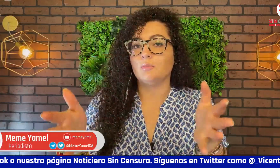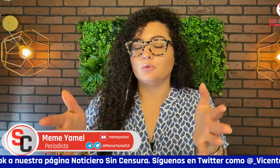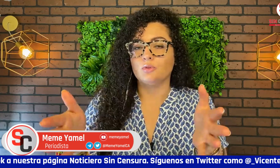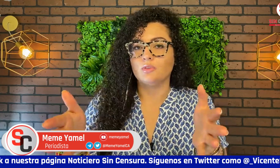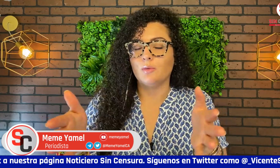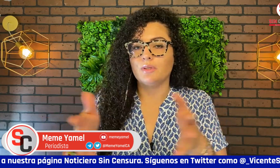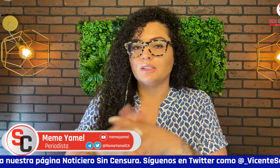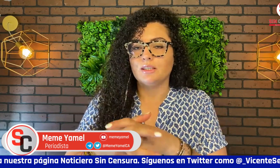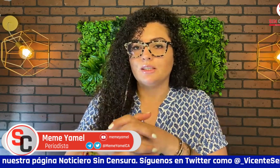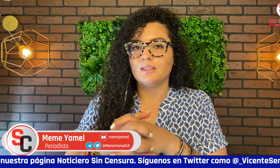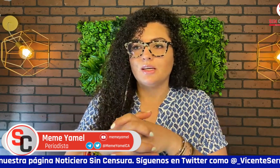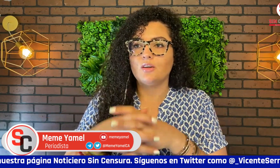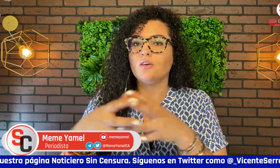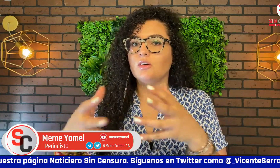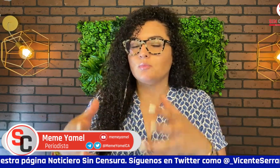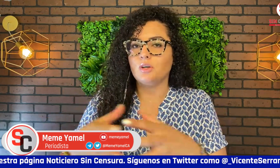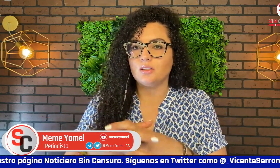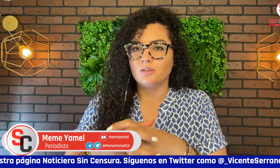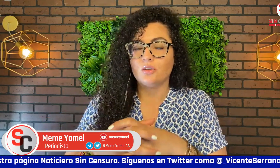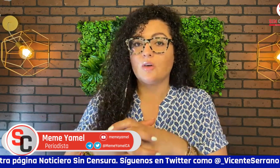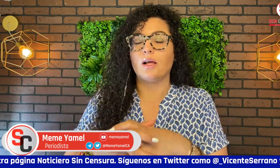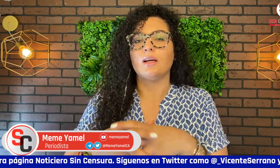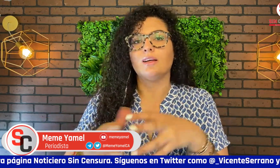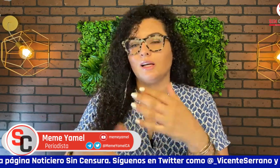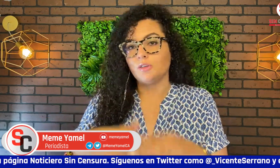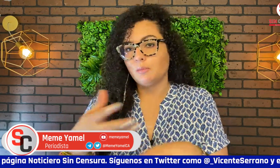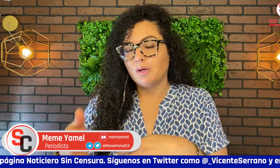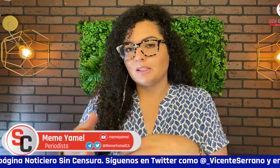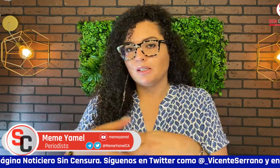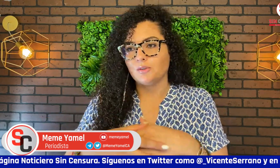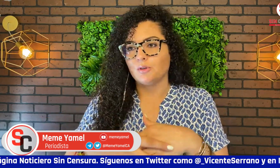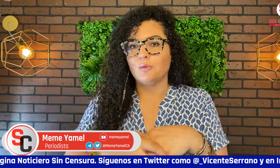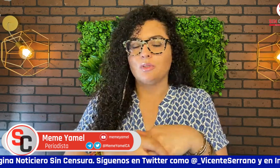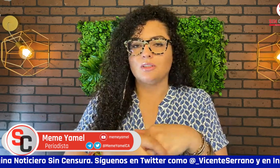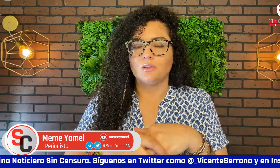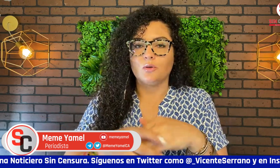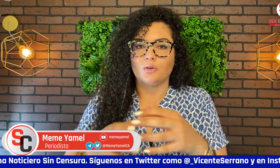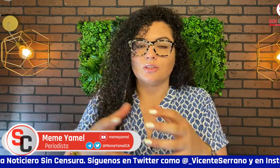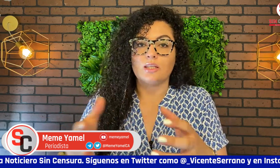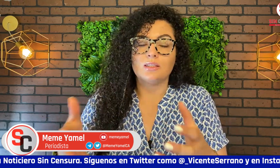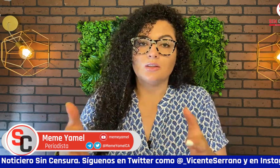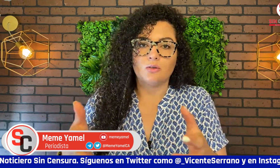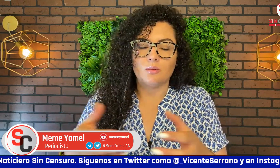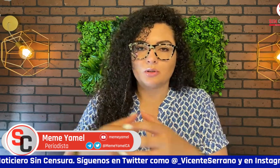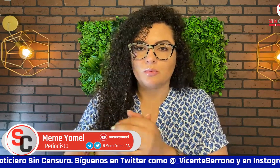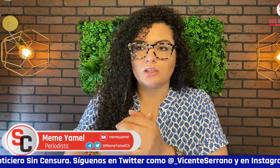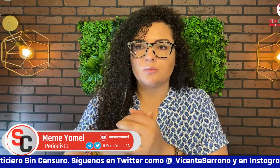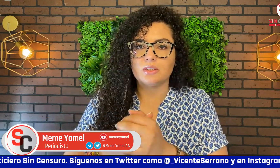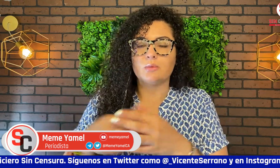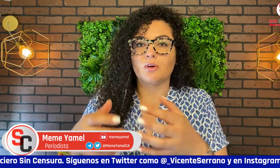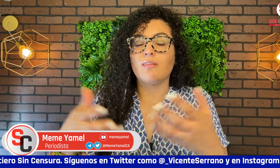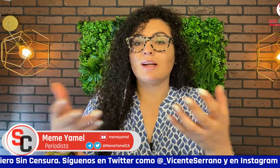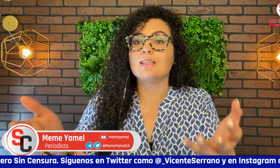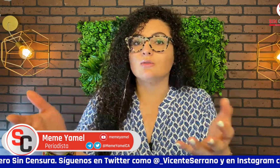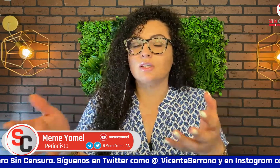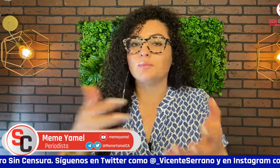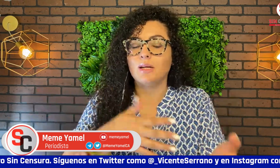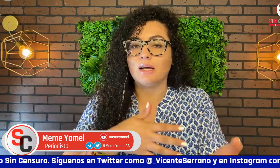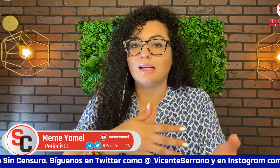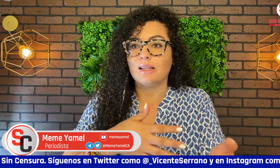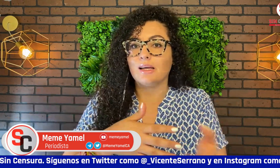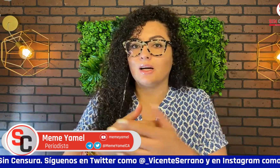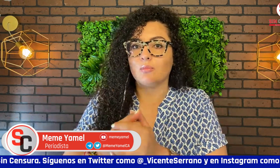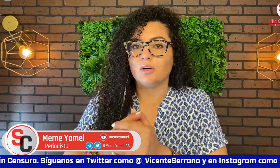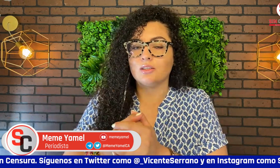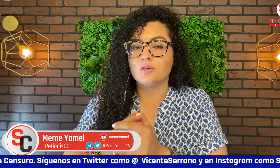Ese es el punto. El presidente dice no es polarización. Ahora, la otra parte es cuando el presidente, cuando le está diciendo Alberto Peláez al presidente, bueno, ¿qué van a hacer ustedes